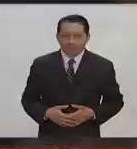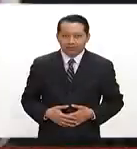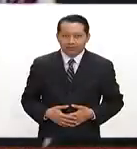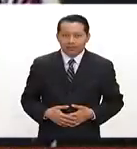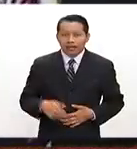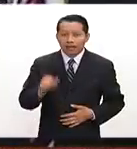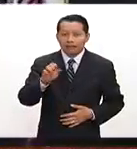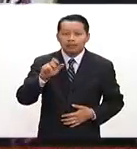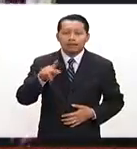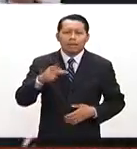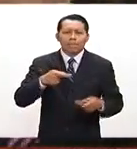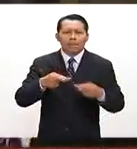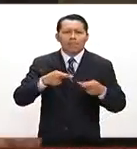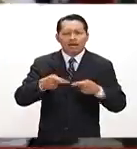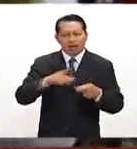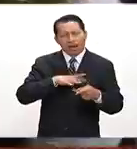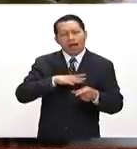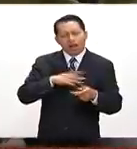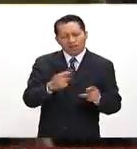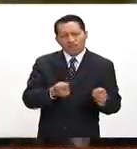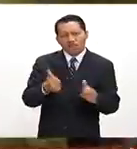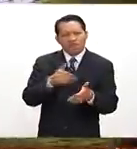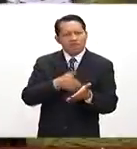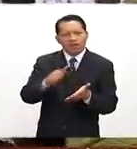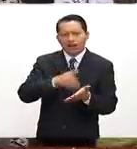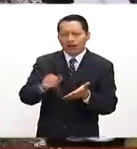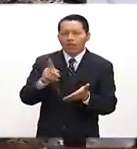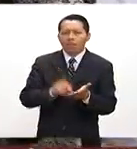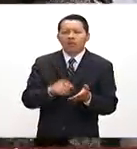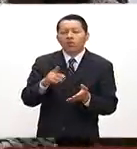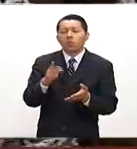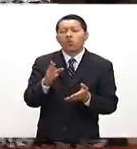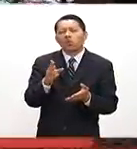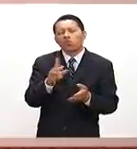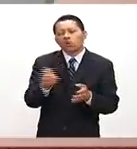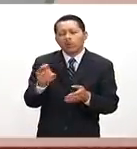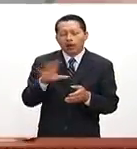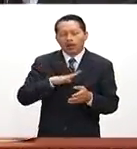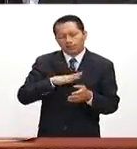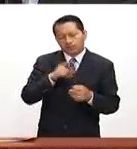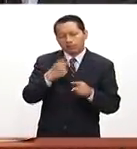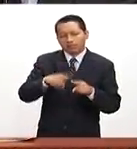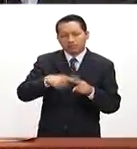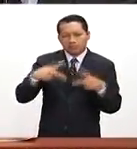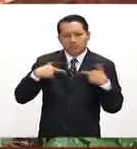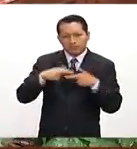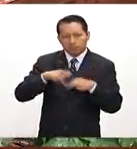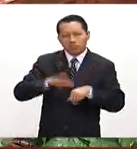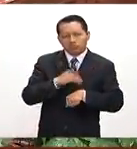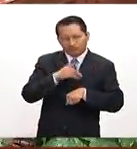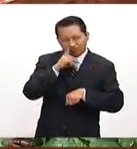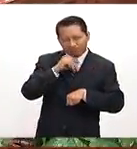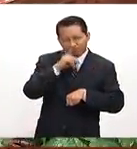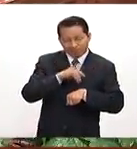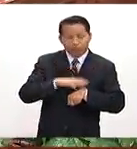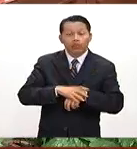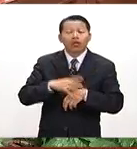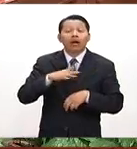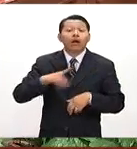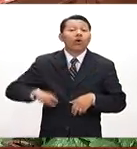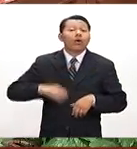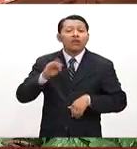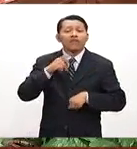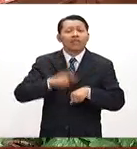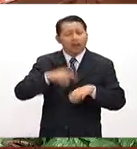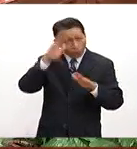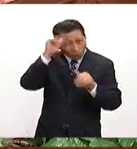La SEP prepara el despido de 1.905 maestros por faltas acumuladas. Es falso que el gobierno federal haya